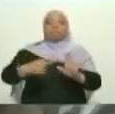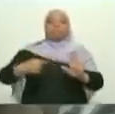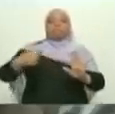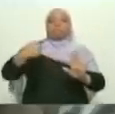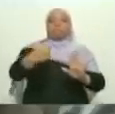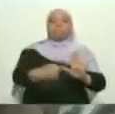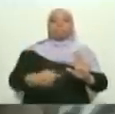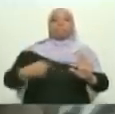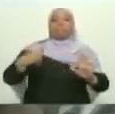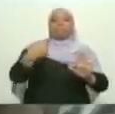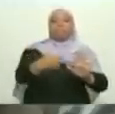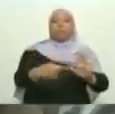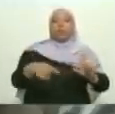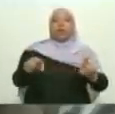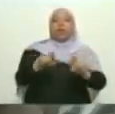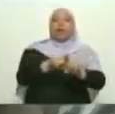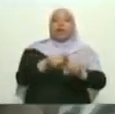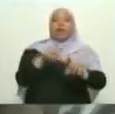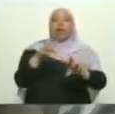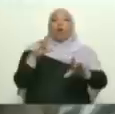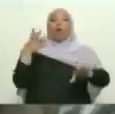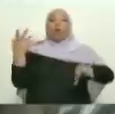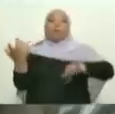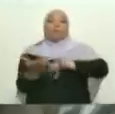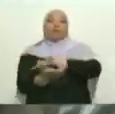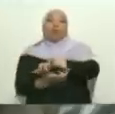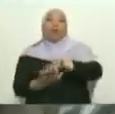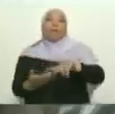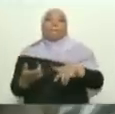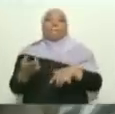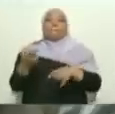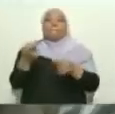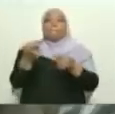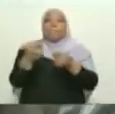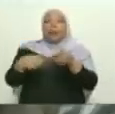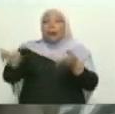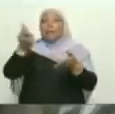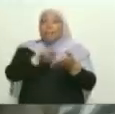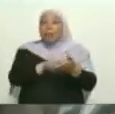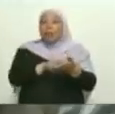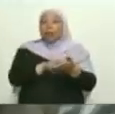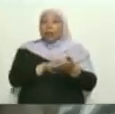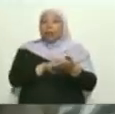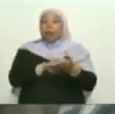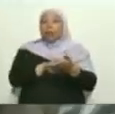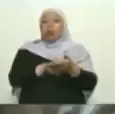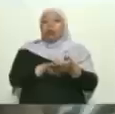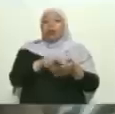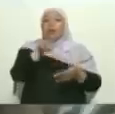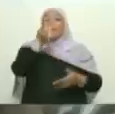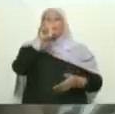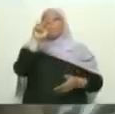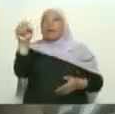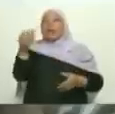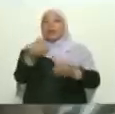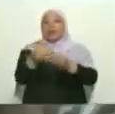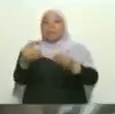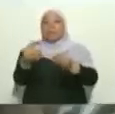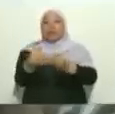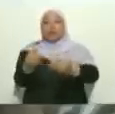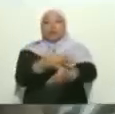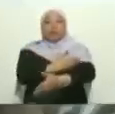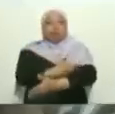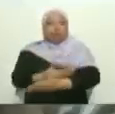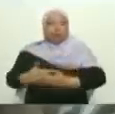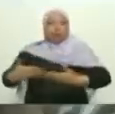como consecuencia de las medidas coercitivas unilaterales. Repito, a estos 20 mil millones de dólares que